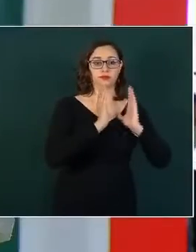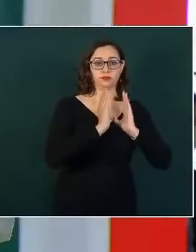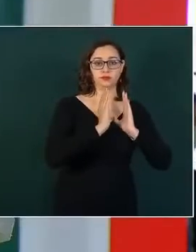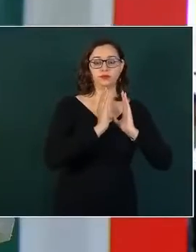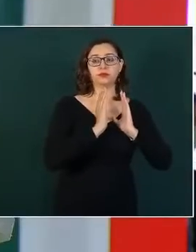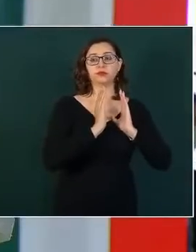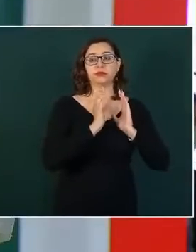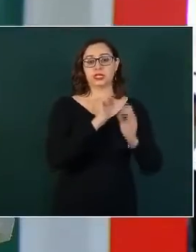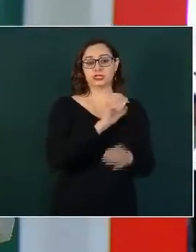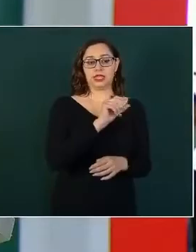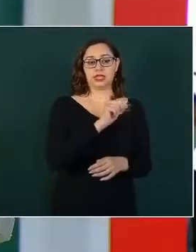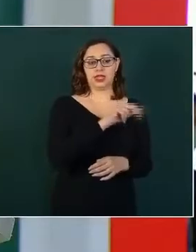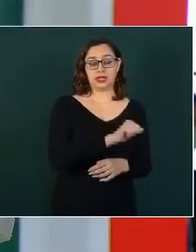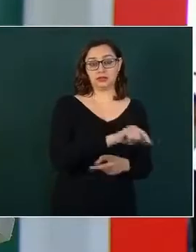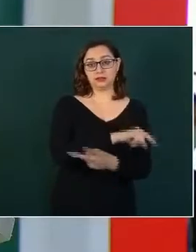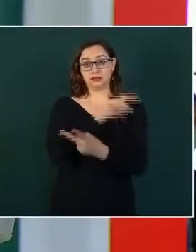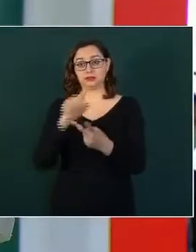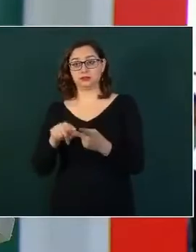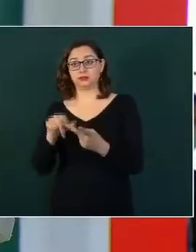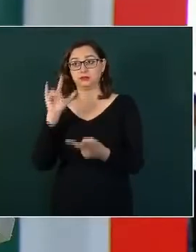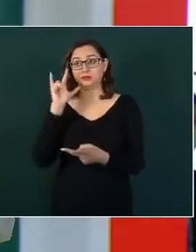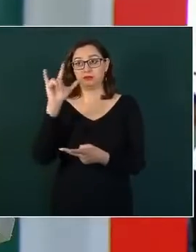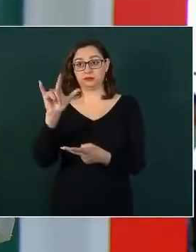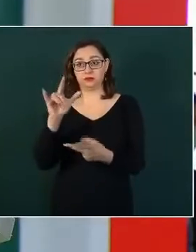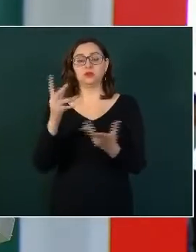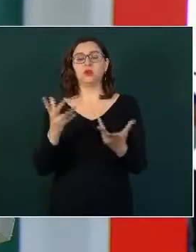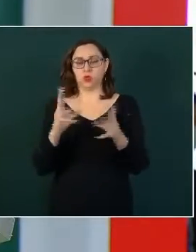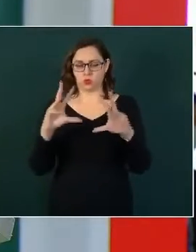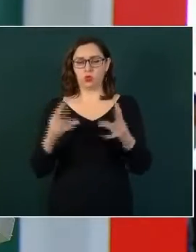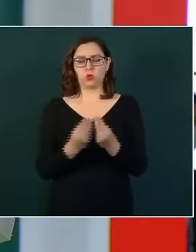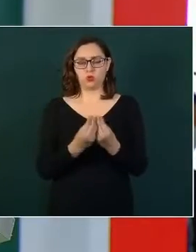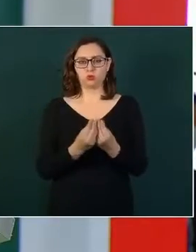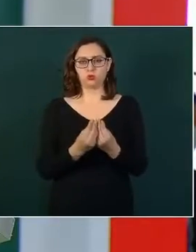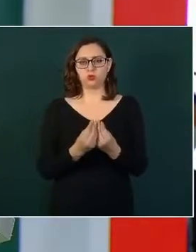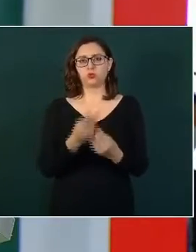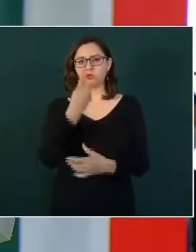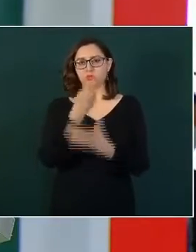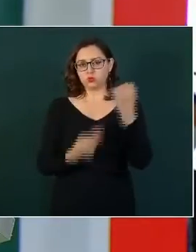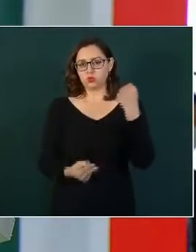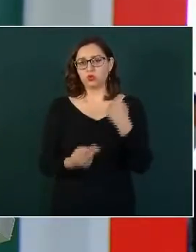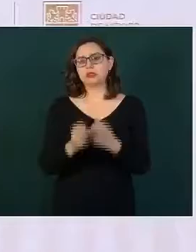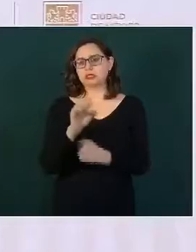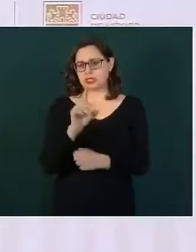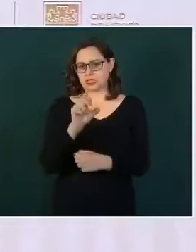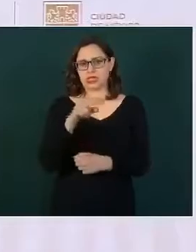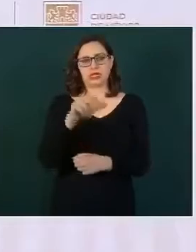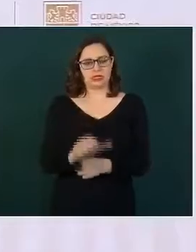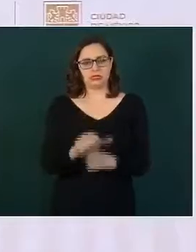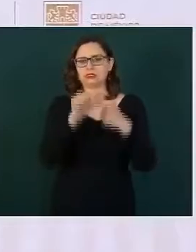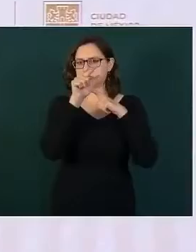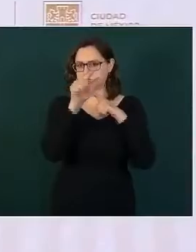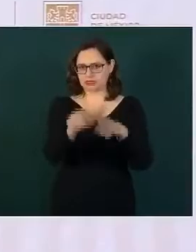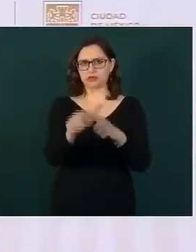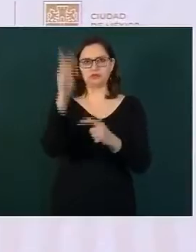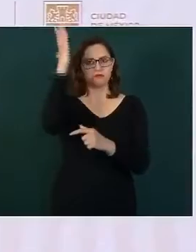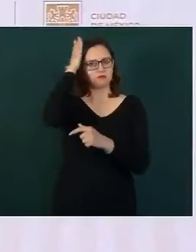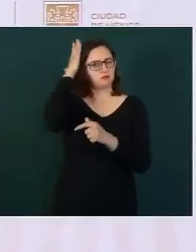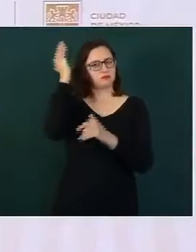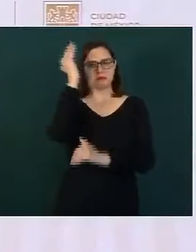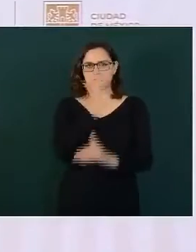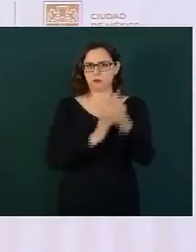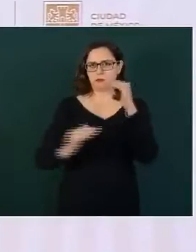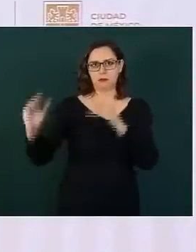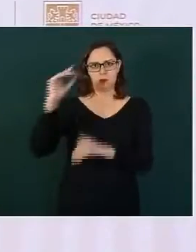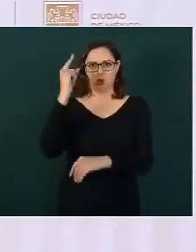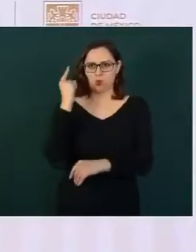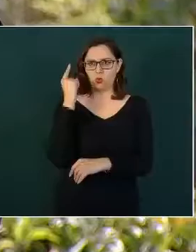Aérea estarán subordinadas a la Secretaría de la Defensa Nacional y el secretario continuará ejerciendo el alto mando